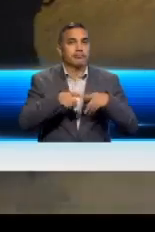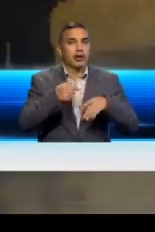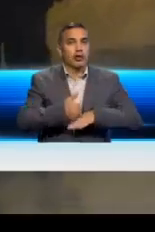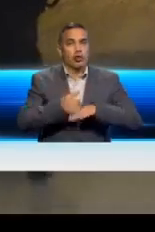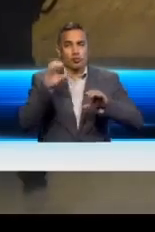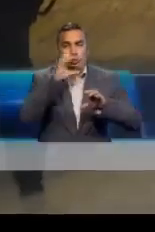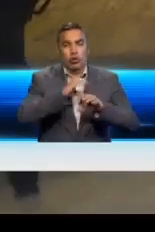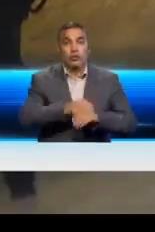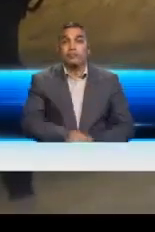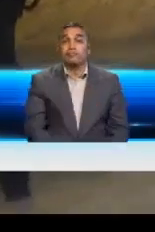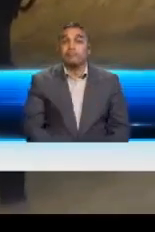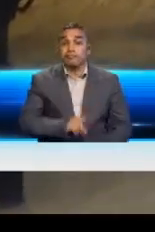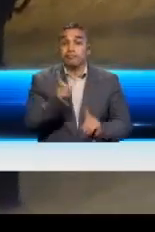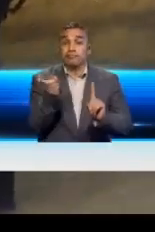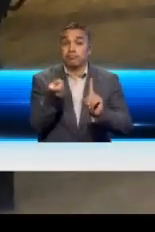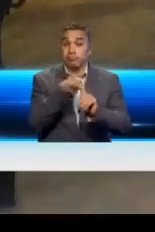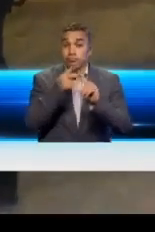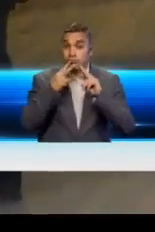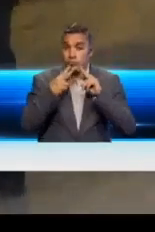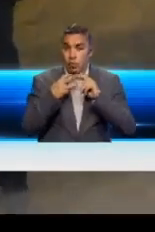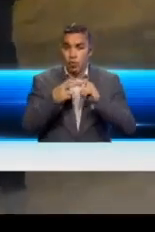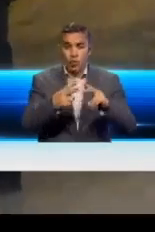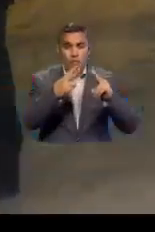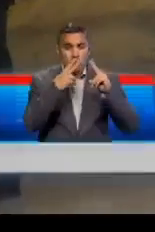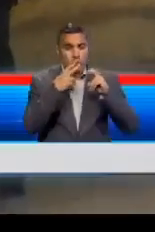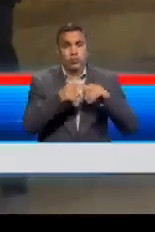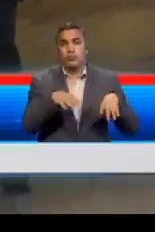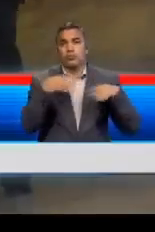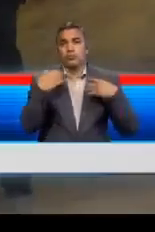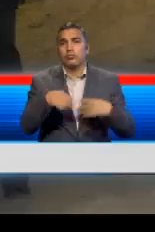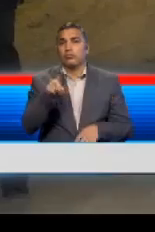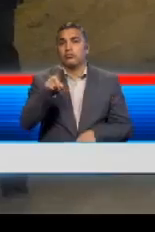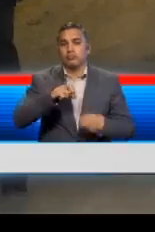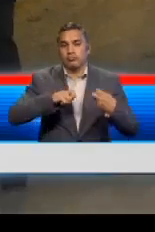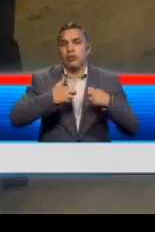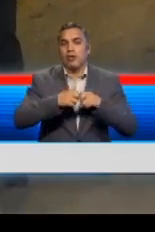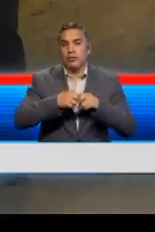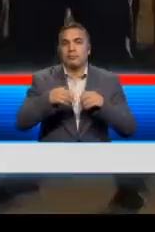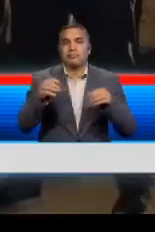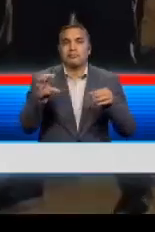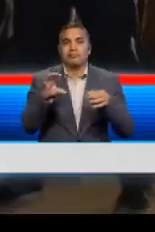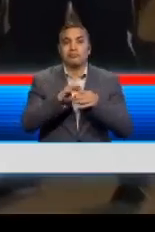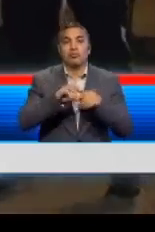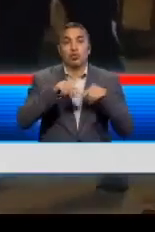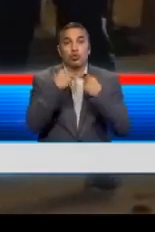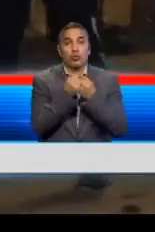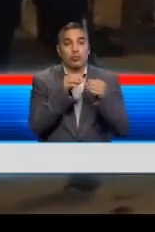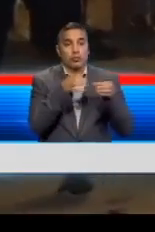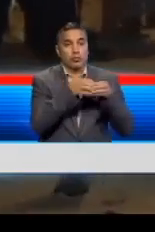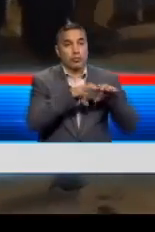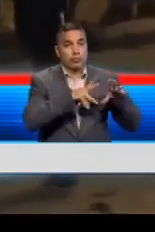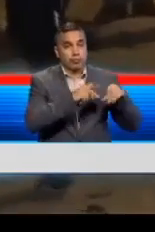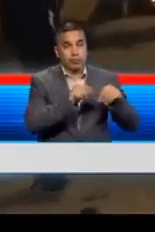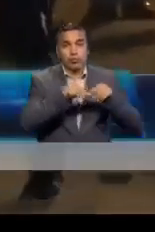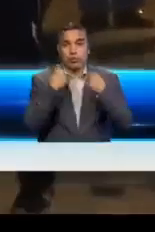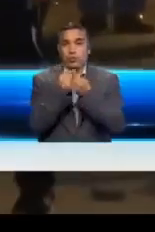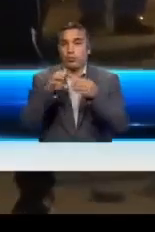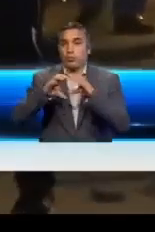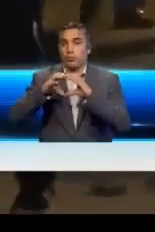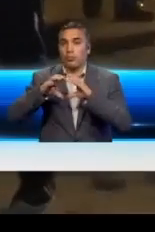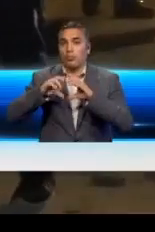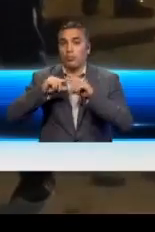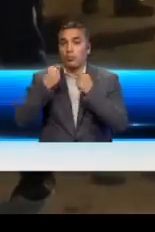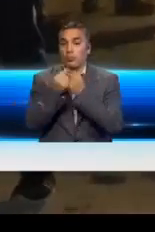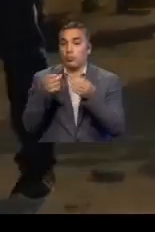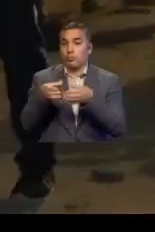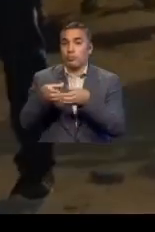autoridades. Según las primeras investigaciones, se trataría de un ajuste de cuentas entre bandas delictivas rivales que se dedican a